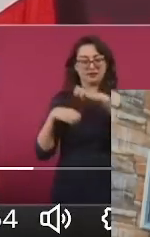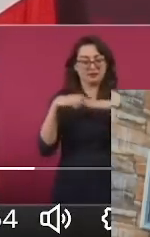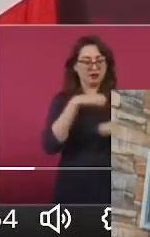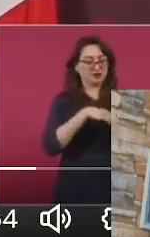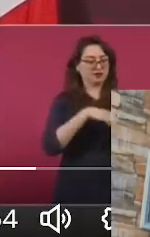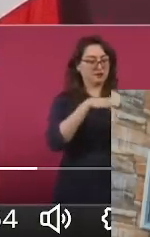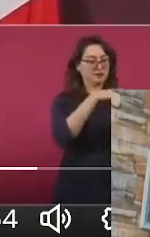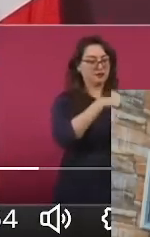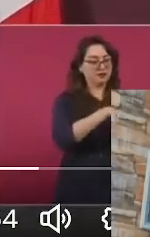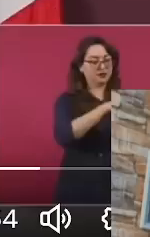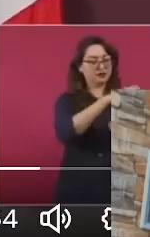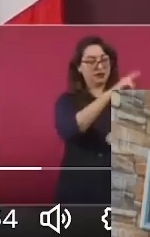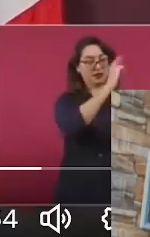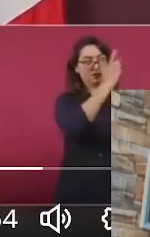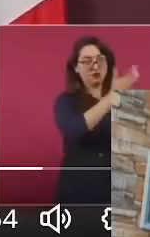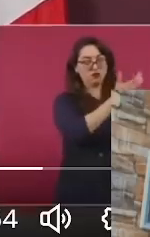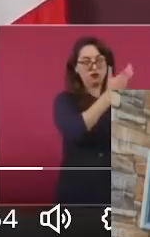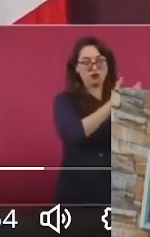imagínense